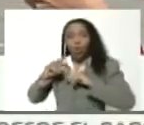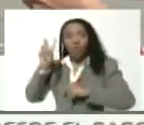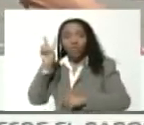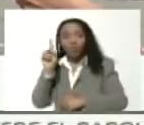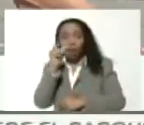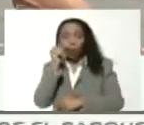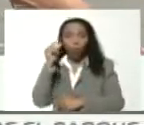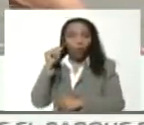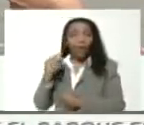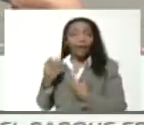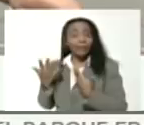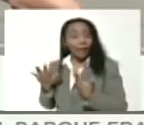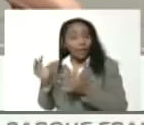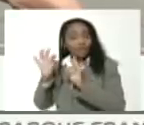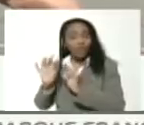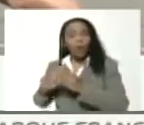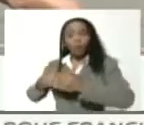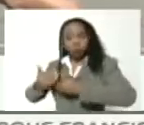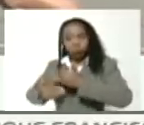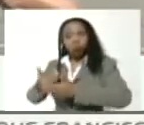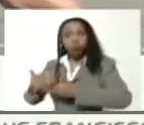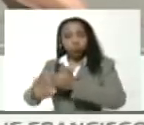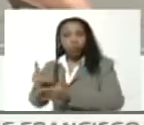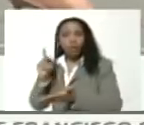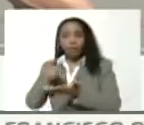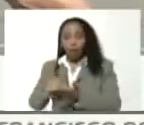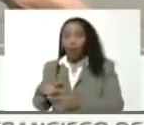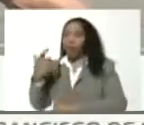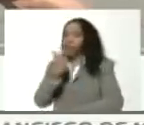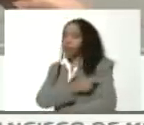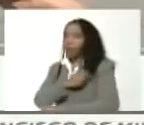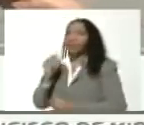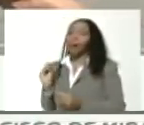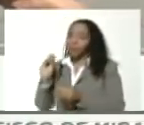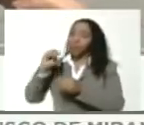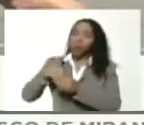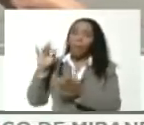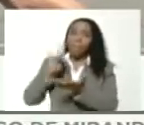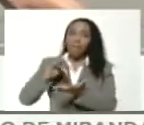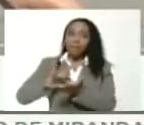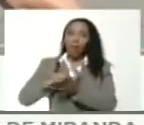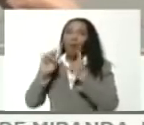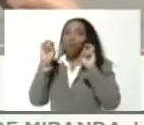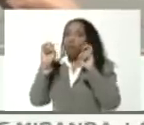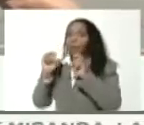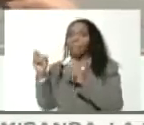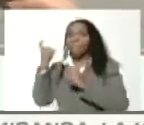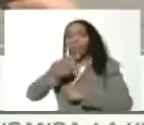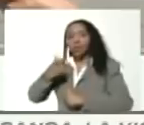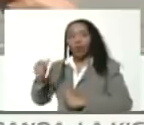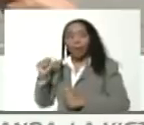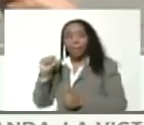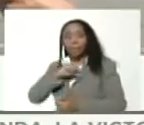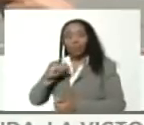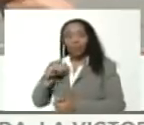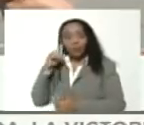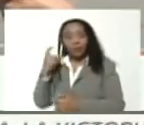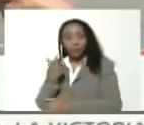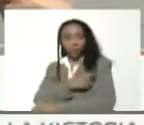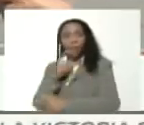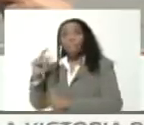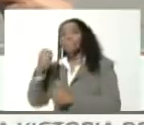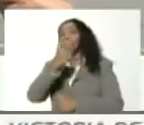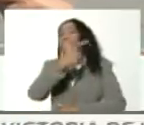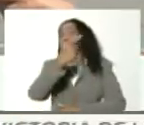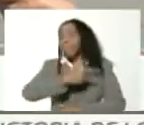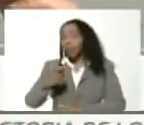las venezolanas que de manera progresiva, a medida que van llegando las vacunas, se van incorporando nuevos sectores a la vacunación. Inicialmente el personal de primera